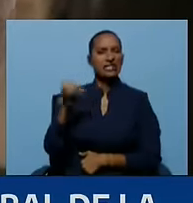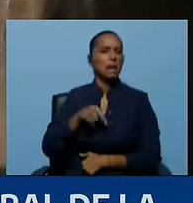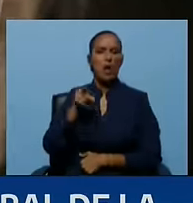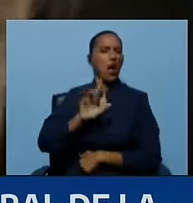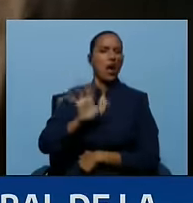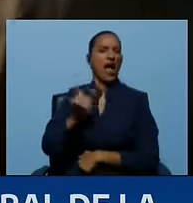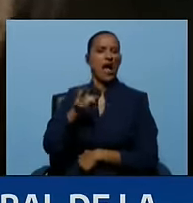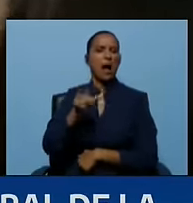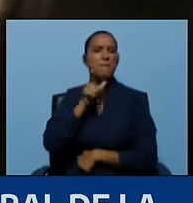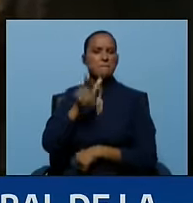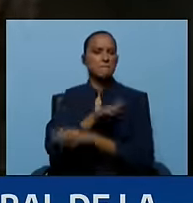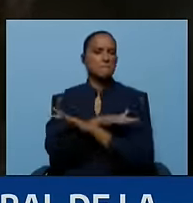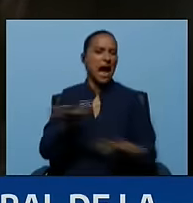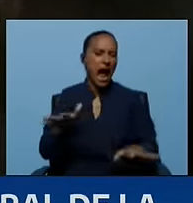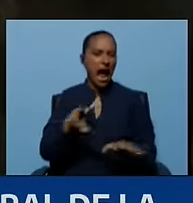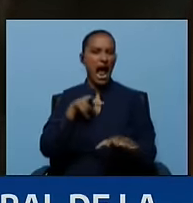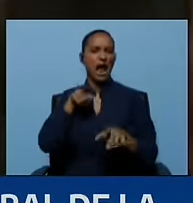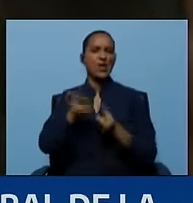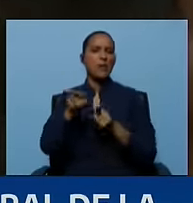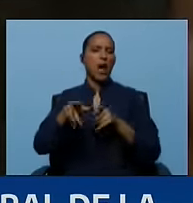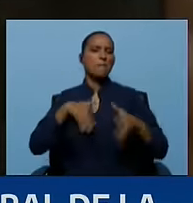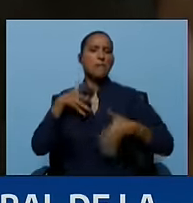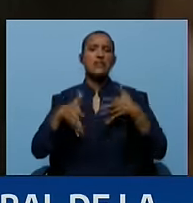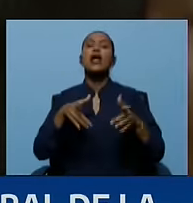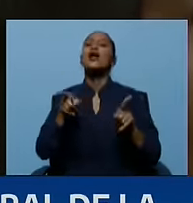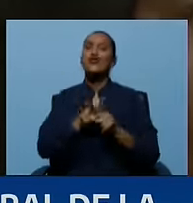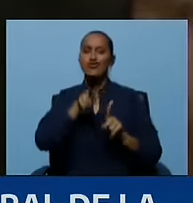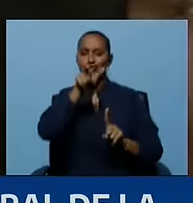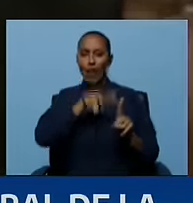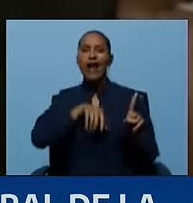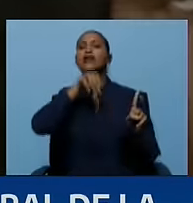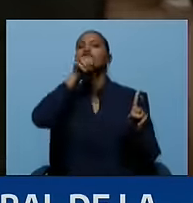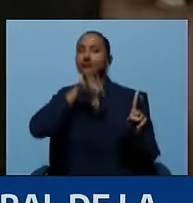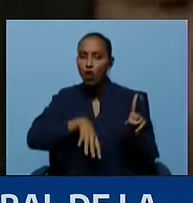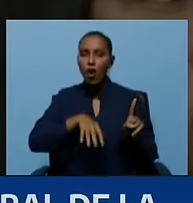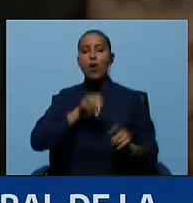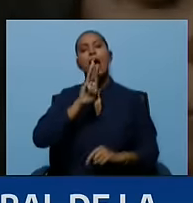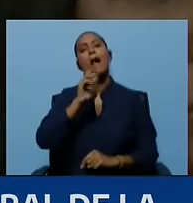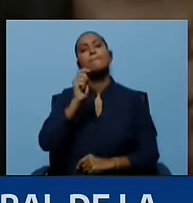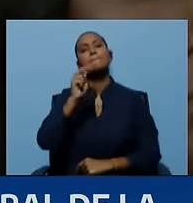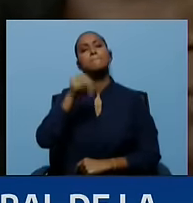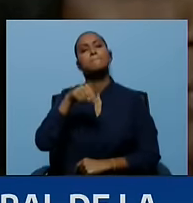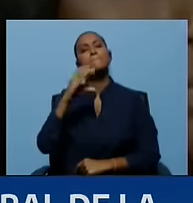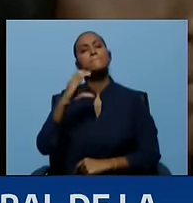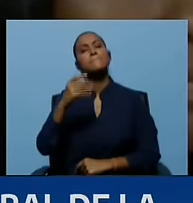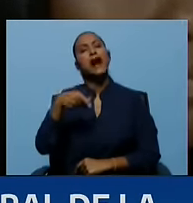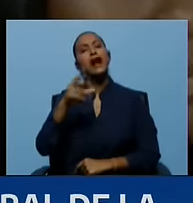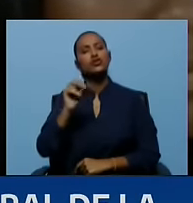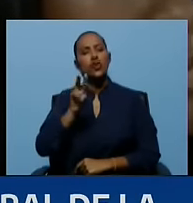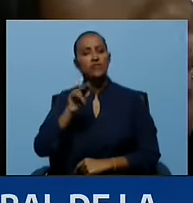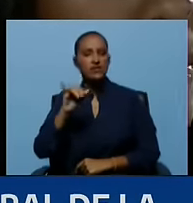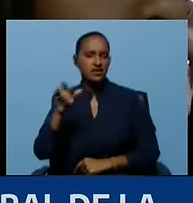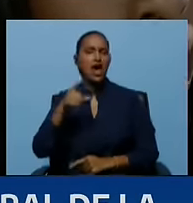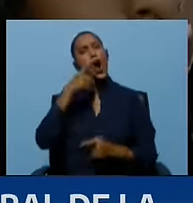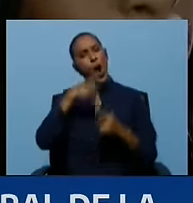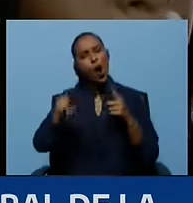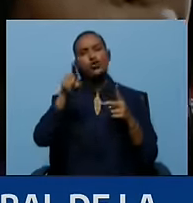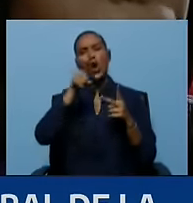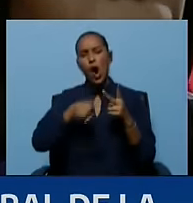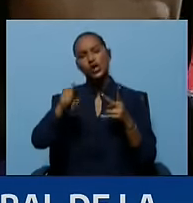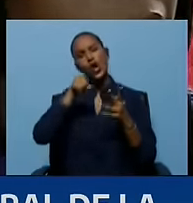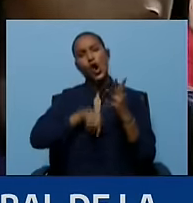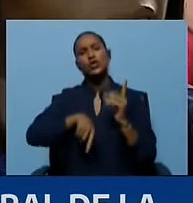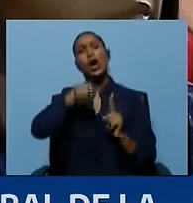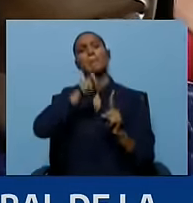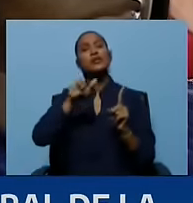hicieron con Pancho Viva, Pancho Villa, con Emiliano Zapata y con tantos otros en la historia de